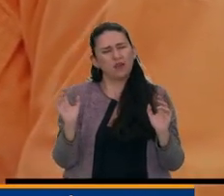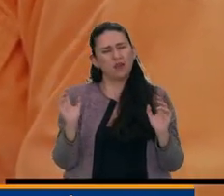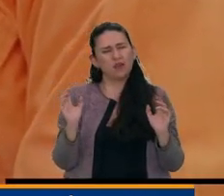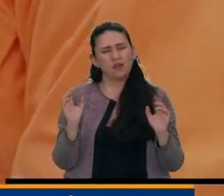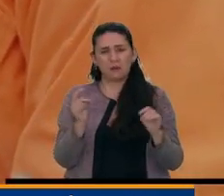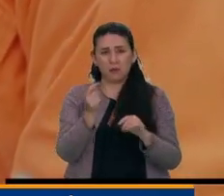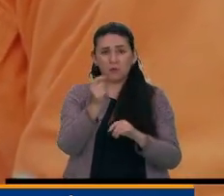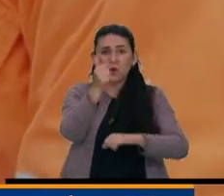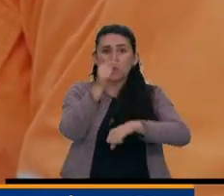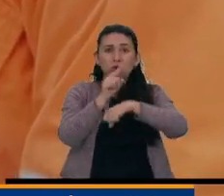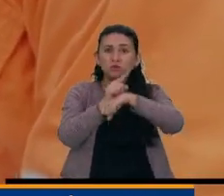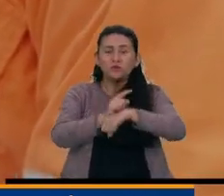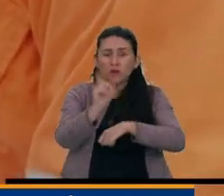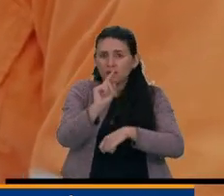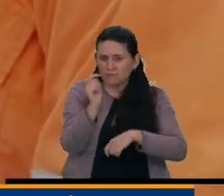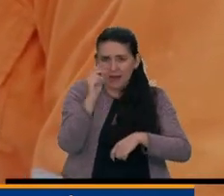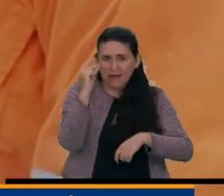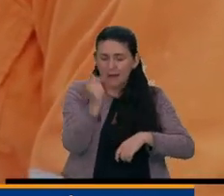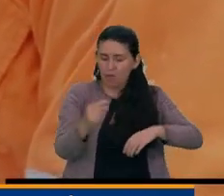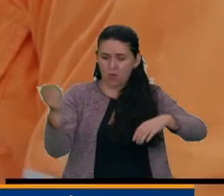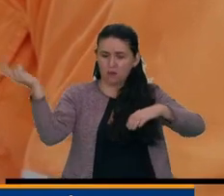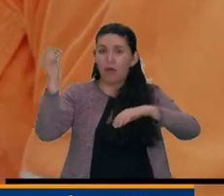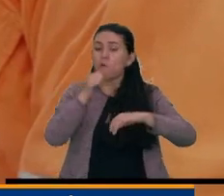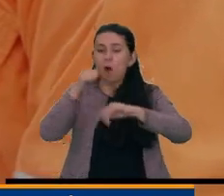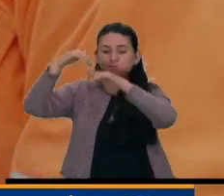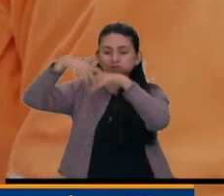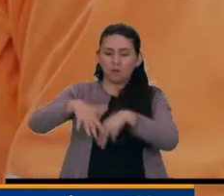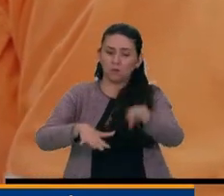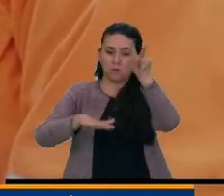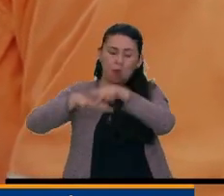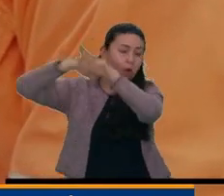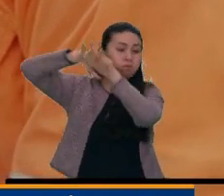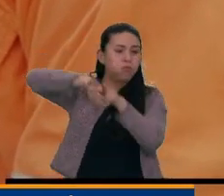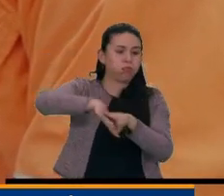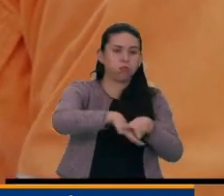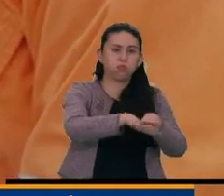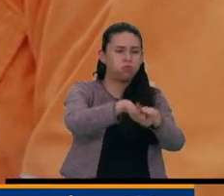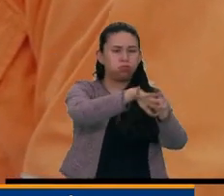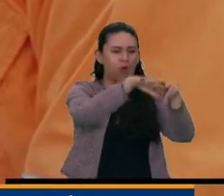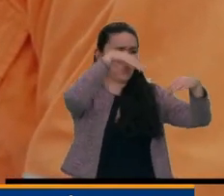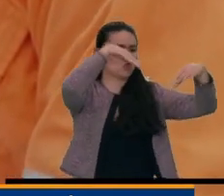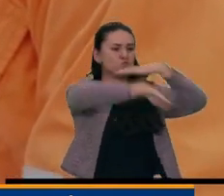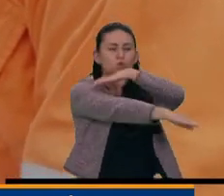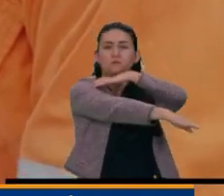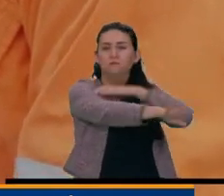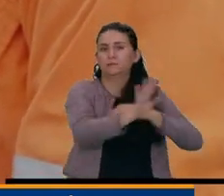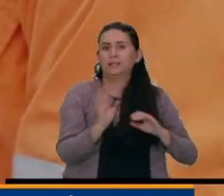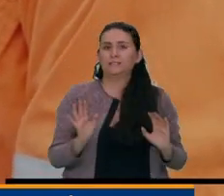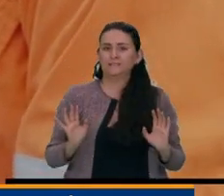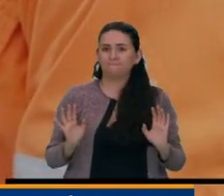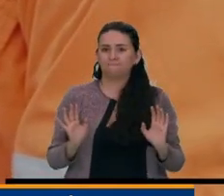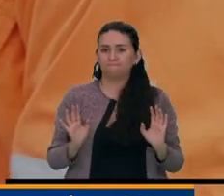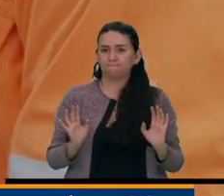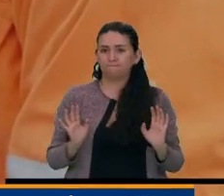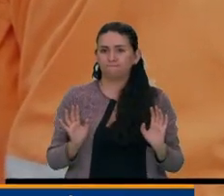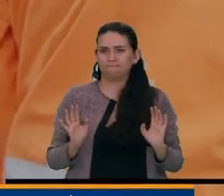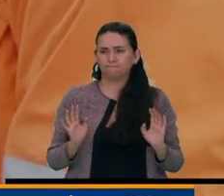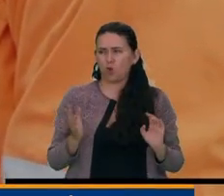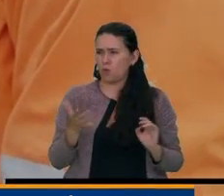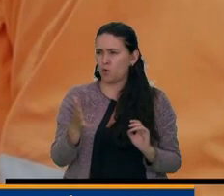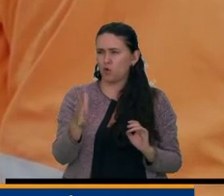ni un segundo estando arriba nadando, sino al caer se fue junto para esos huecos. Sí, ya demoró